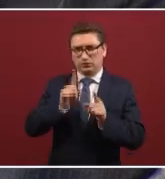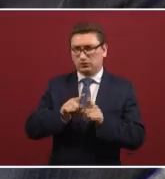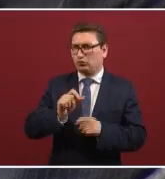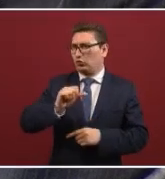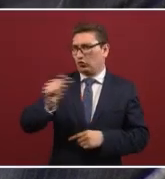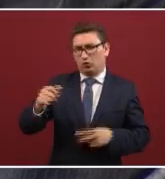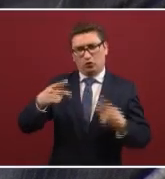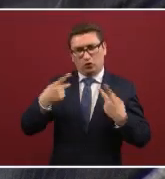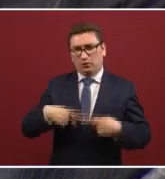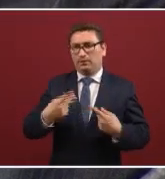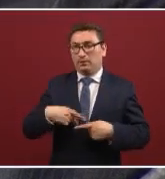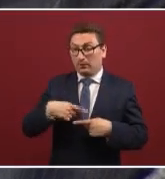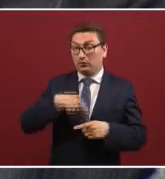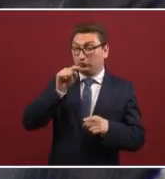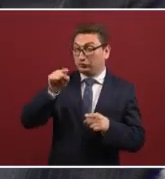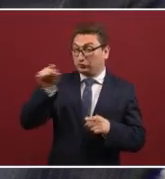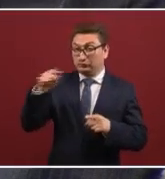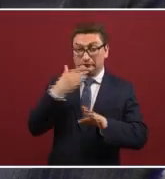ya se está